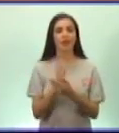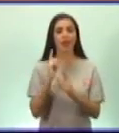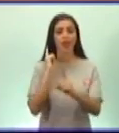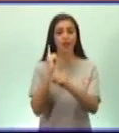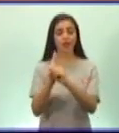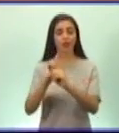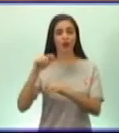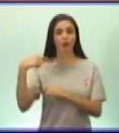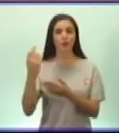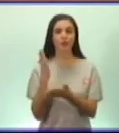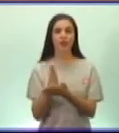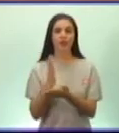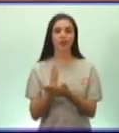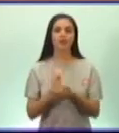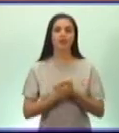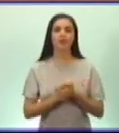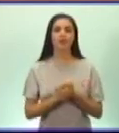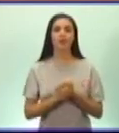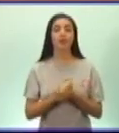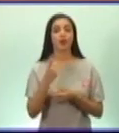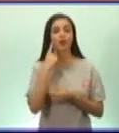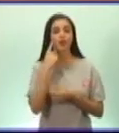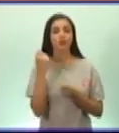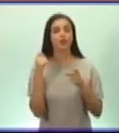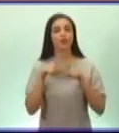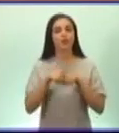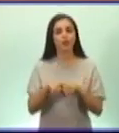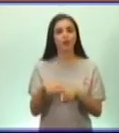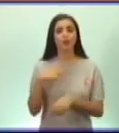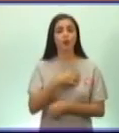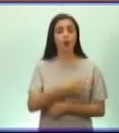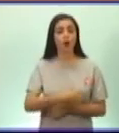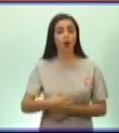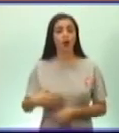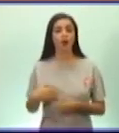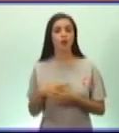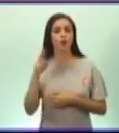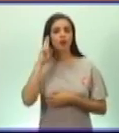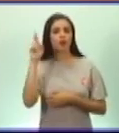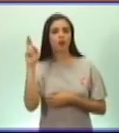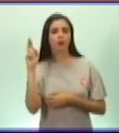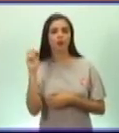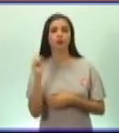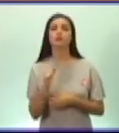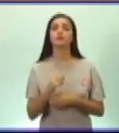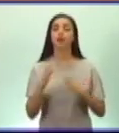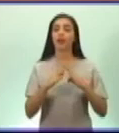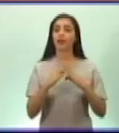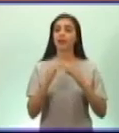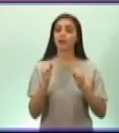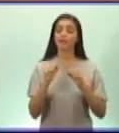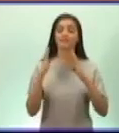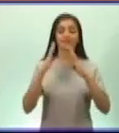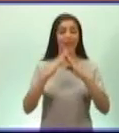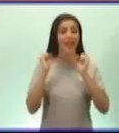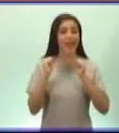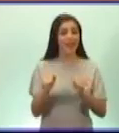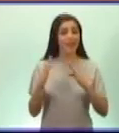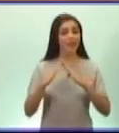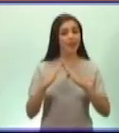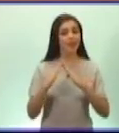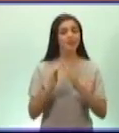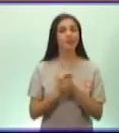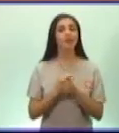y juntos conocer más acerca del organismo. Recuerda que de la casa tú no debes de salir, pues como buen